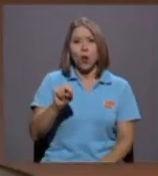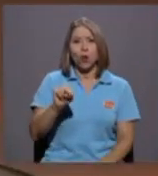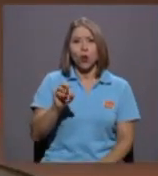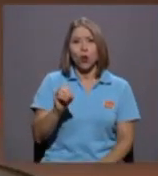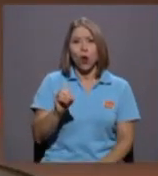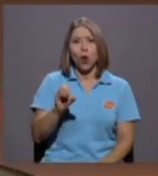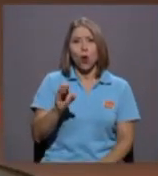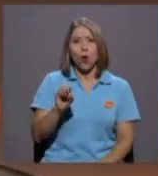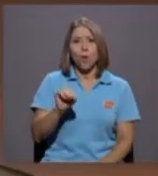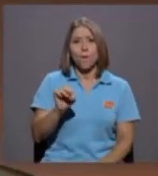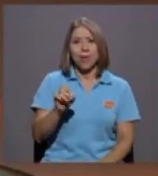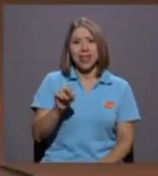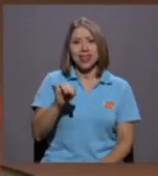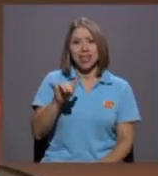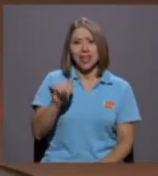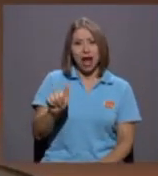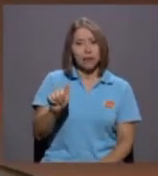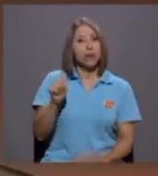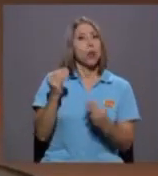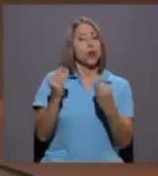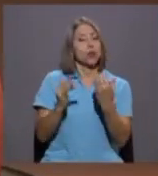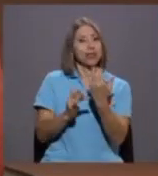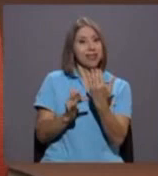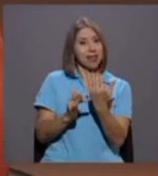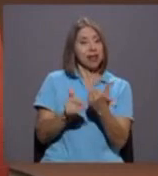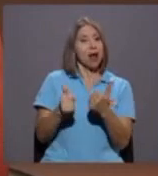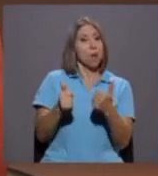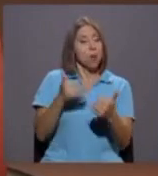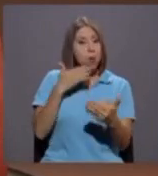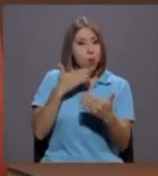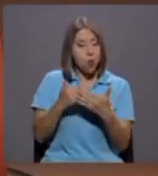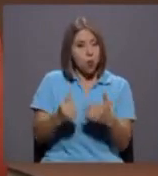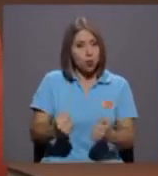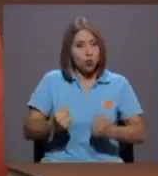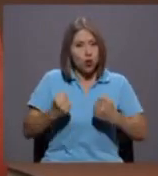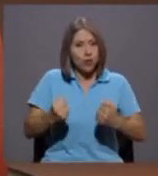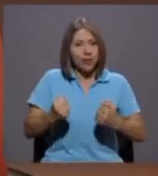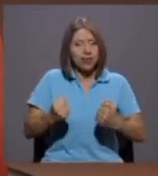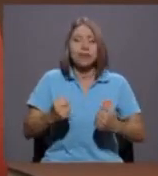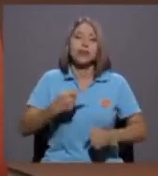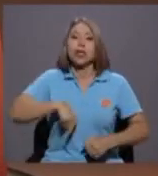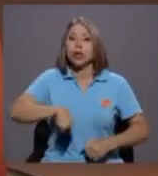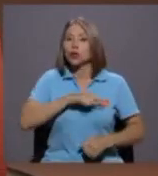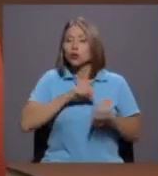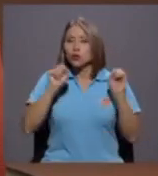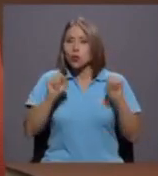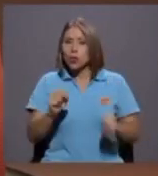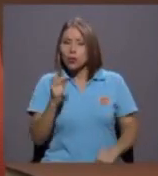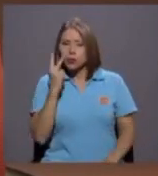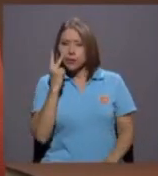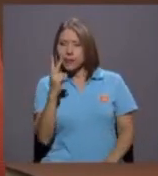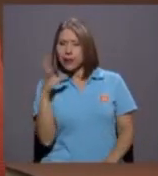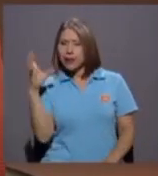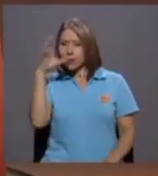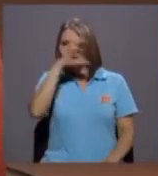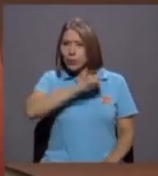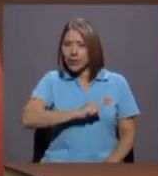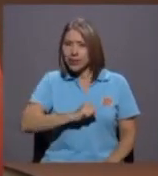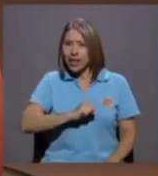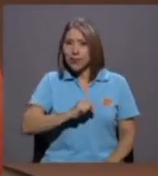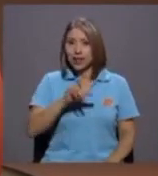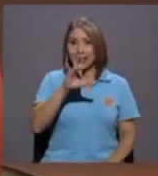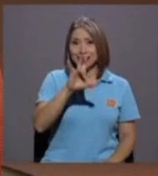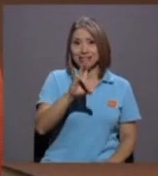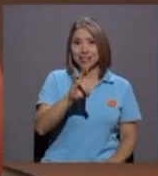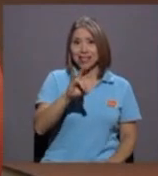muy técnica, muy solvente, y pudimos observar que el promedio de 78